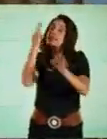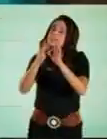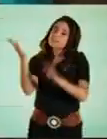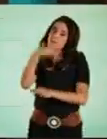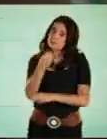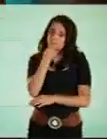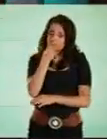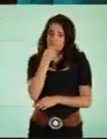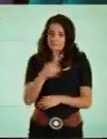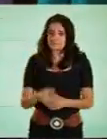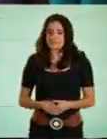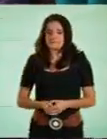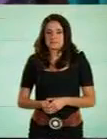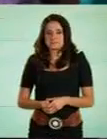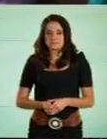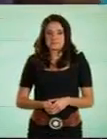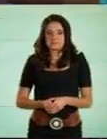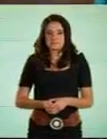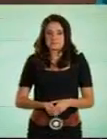listo.